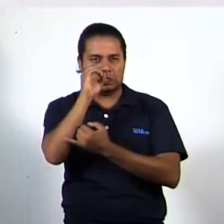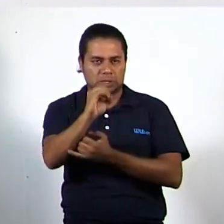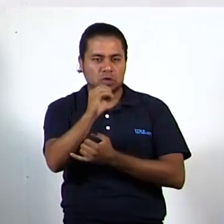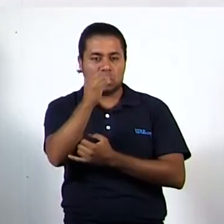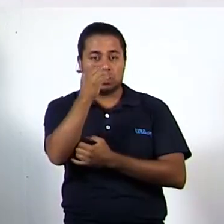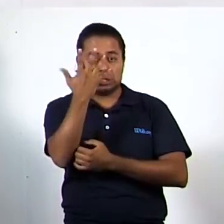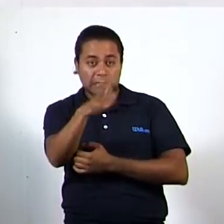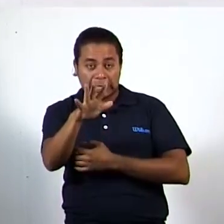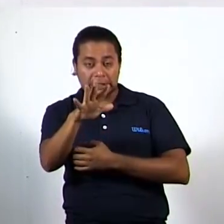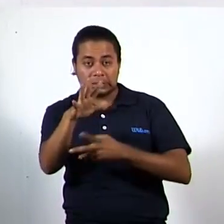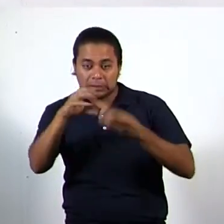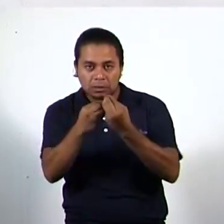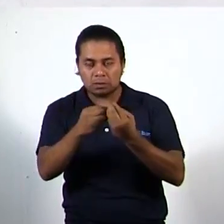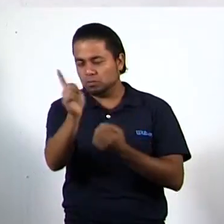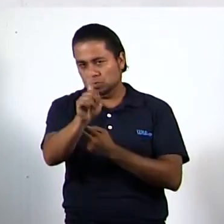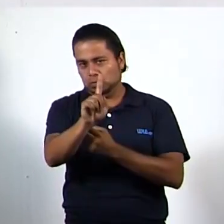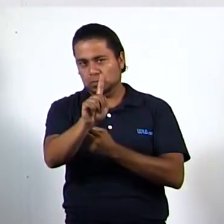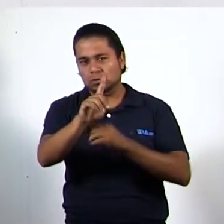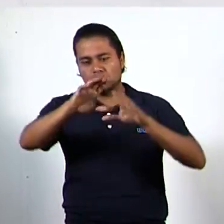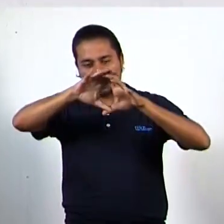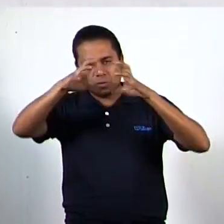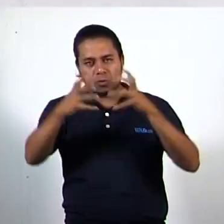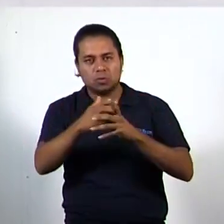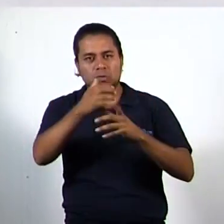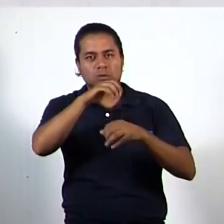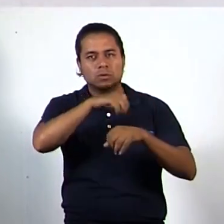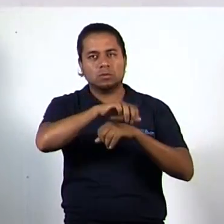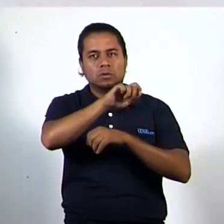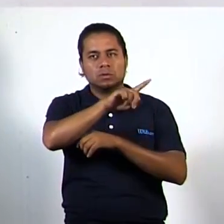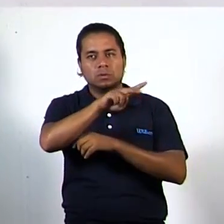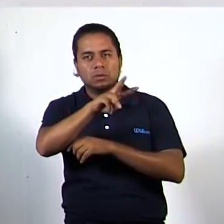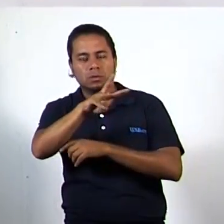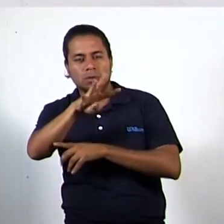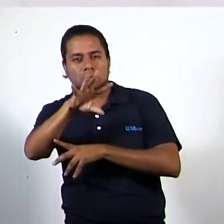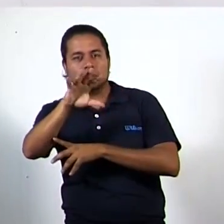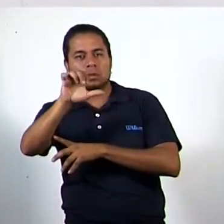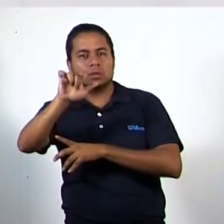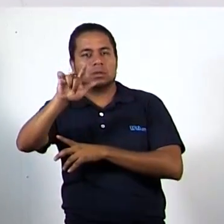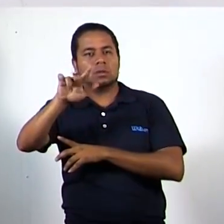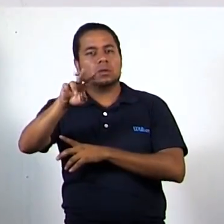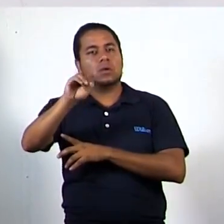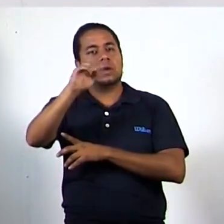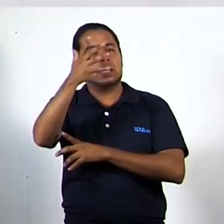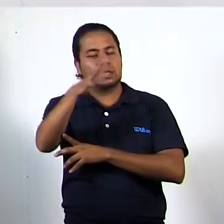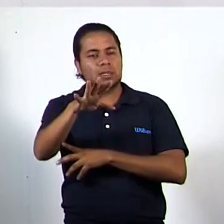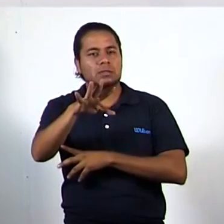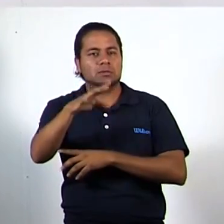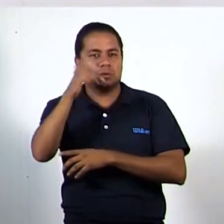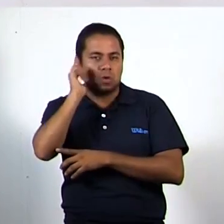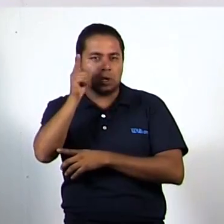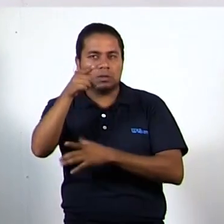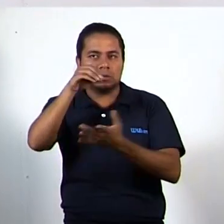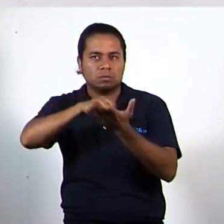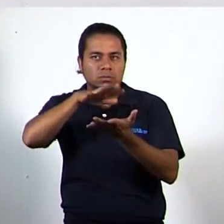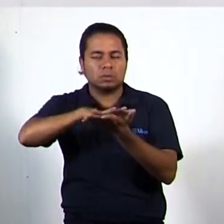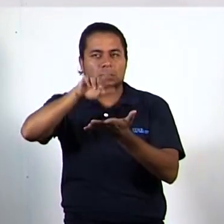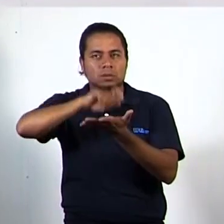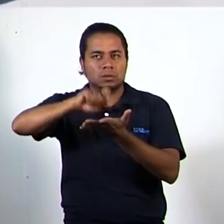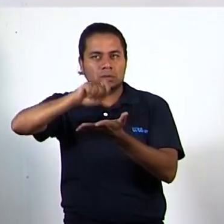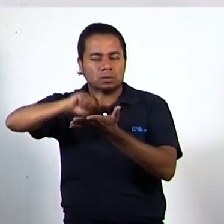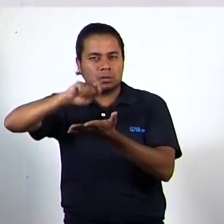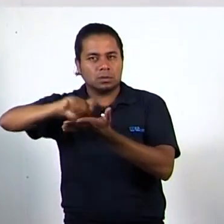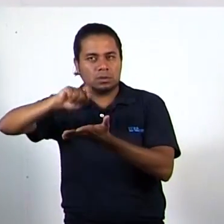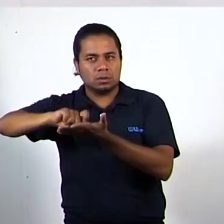10. ¿De acuerdo? Bueno, mis niños, yo espero que estén registrando todos estos datos que estamos viendo el día de hoy